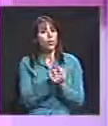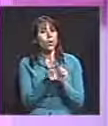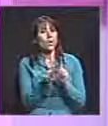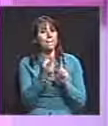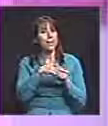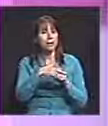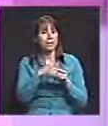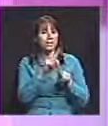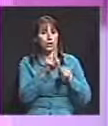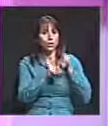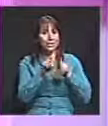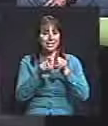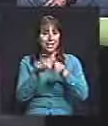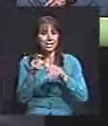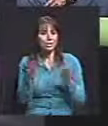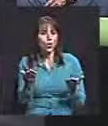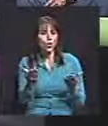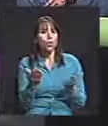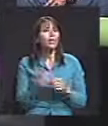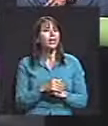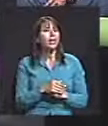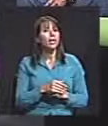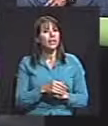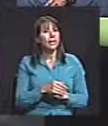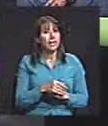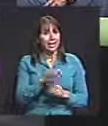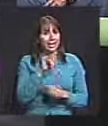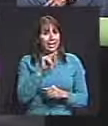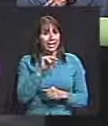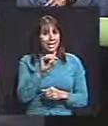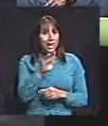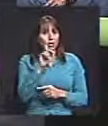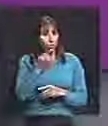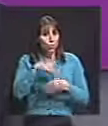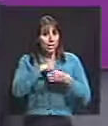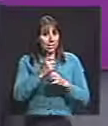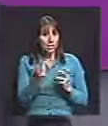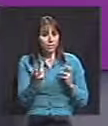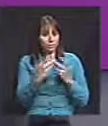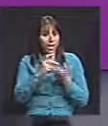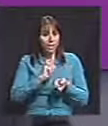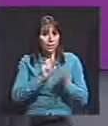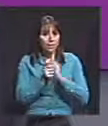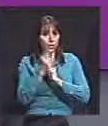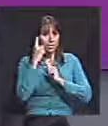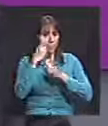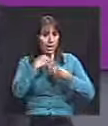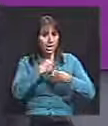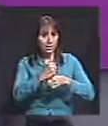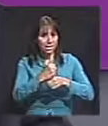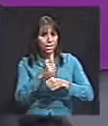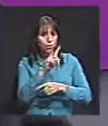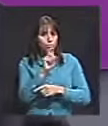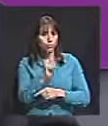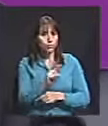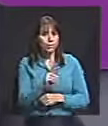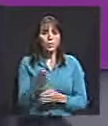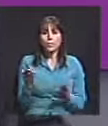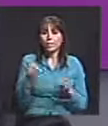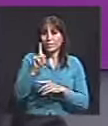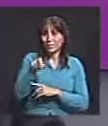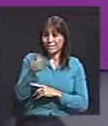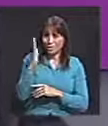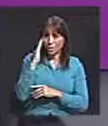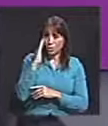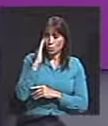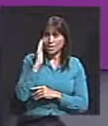censo, ¿qué adaptaciones tuvo que realizar el INEC para llevarlo a cabo? Bueno, hay que tomar en cuenta que tal cual se hizo